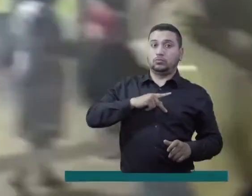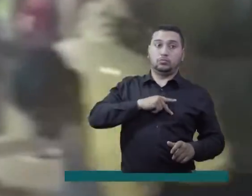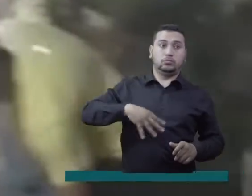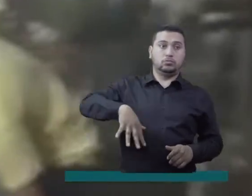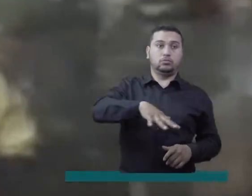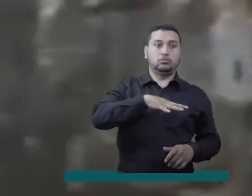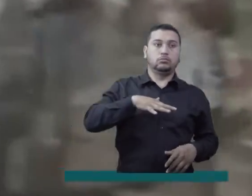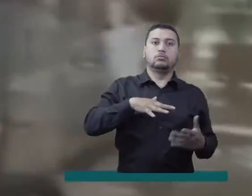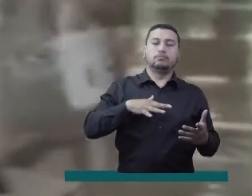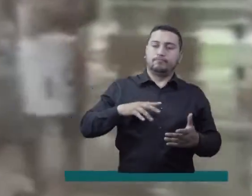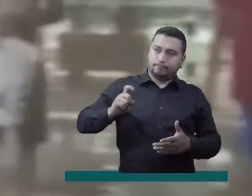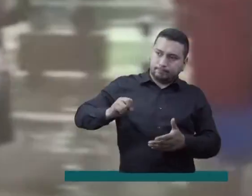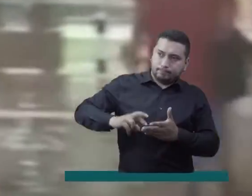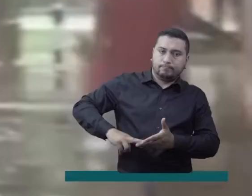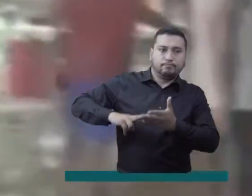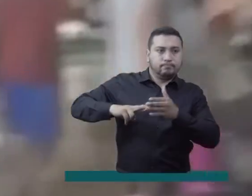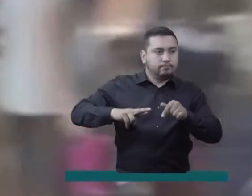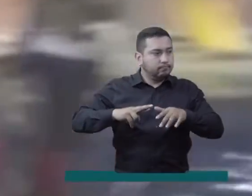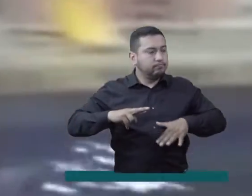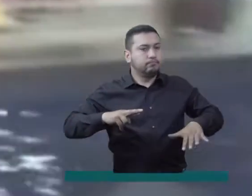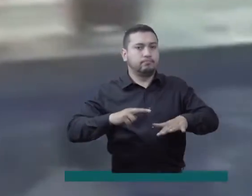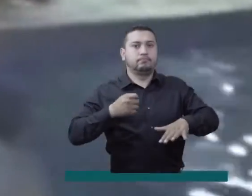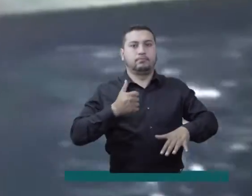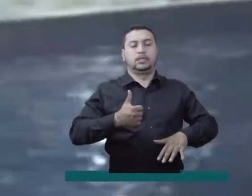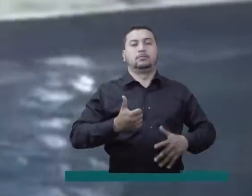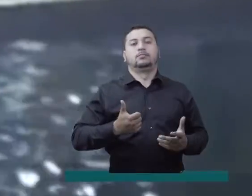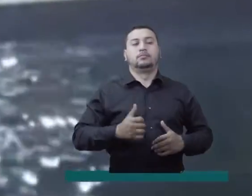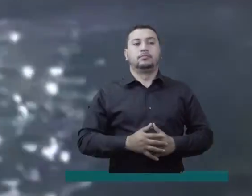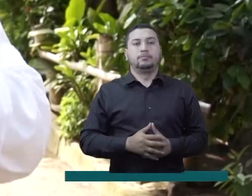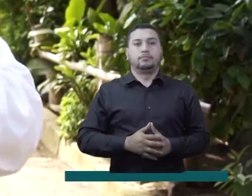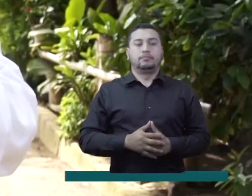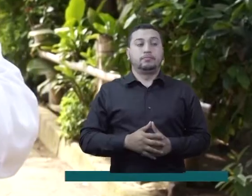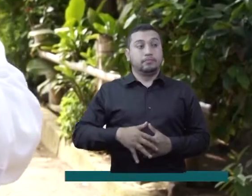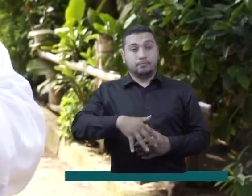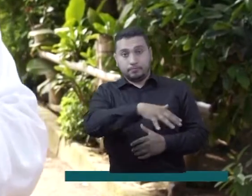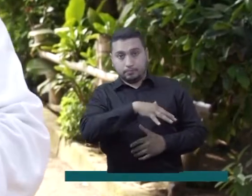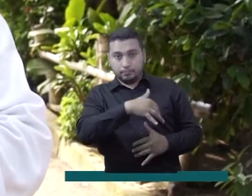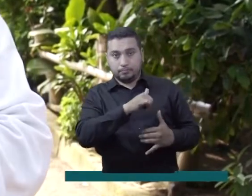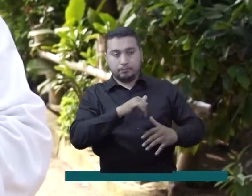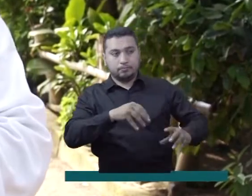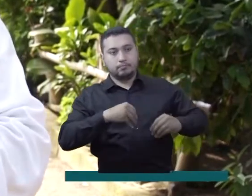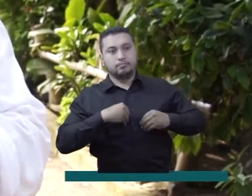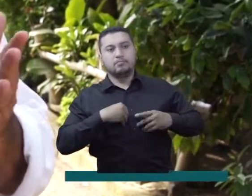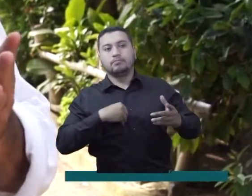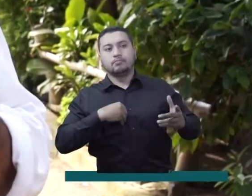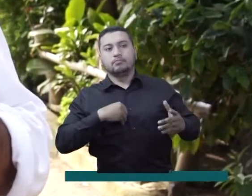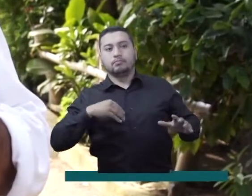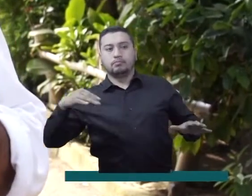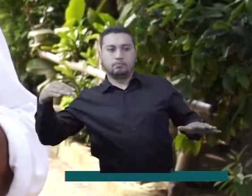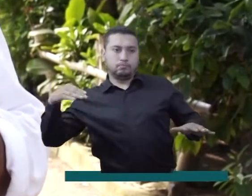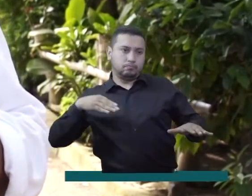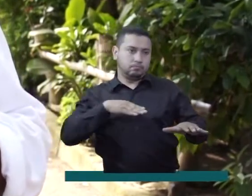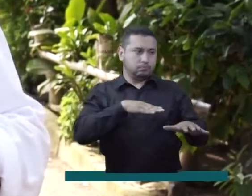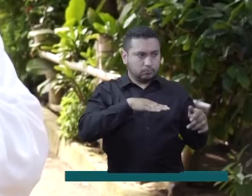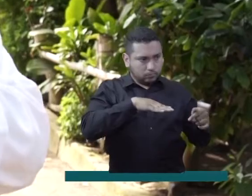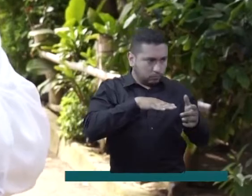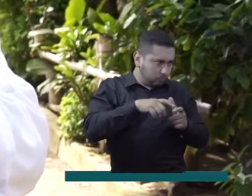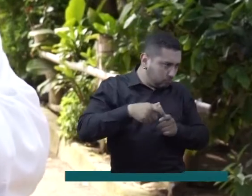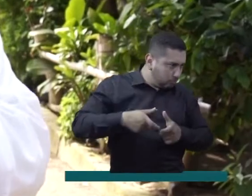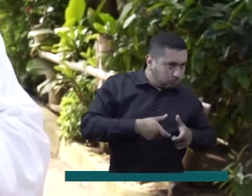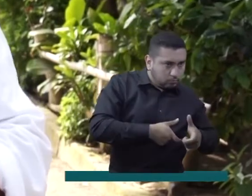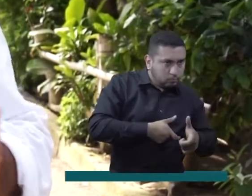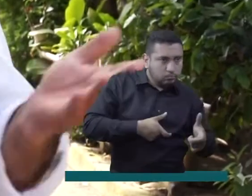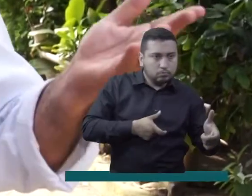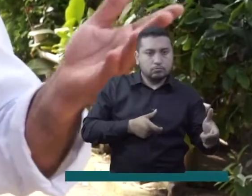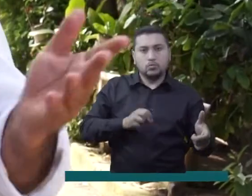no esperan algo distinto al pleno restablecimiento del servicio. En la Comuna 7 de Ibagué se habilitó una línea de conducción de